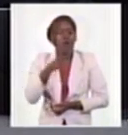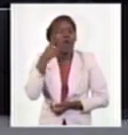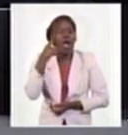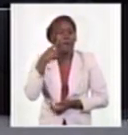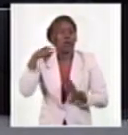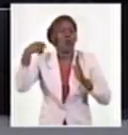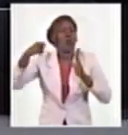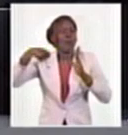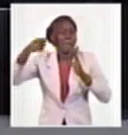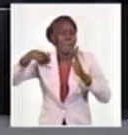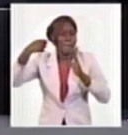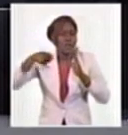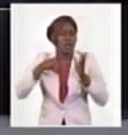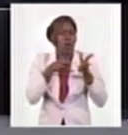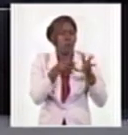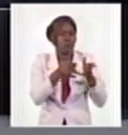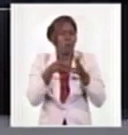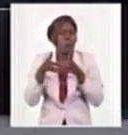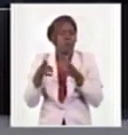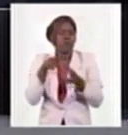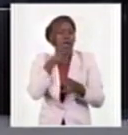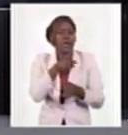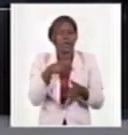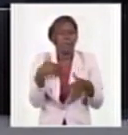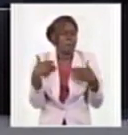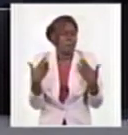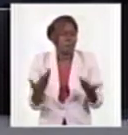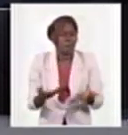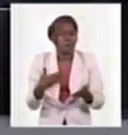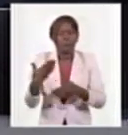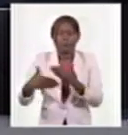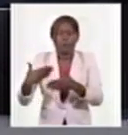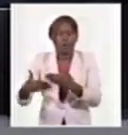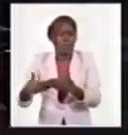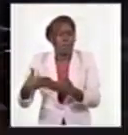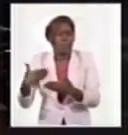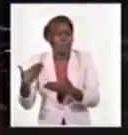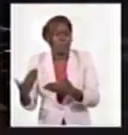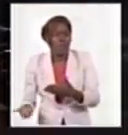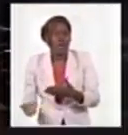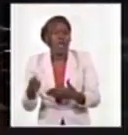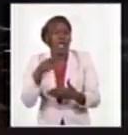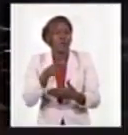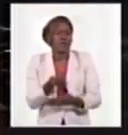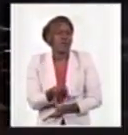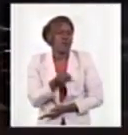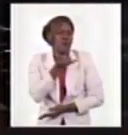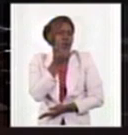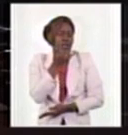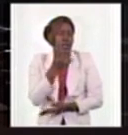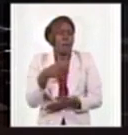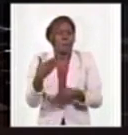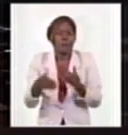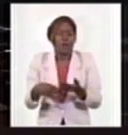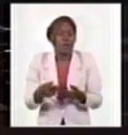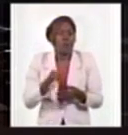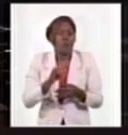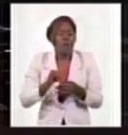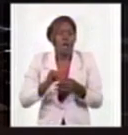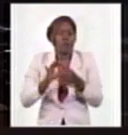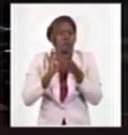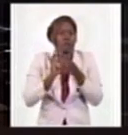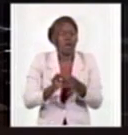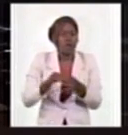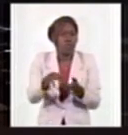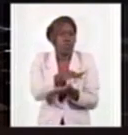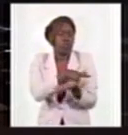porque vamos a hablar también de los desafíos de Biden y al parecer dentro de esos desafíos están los escándalos que están surgiendo nuevamente.